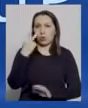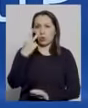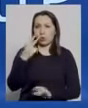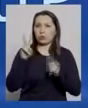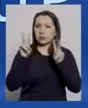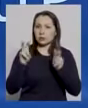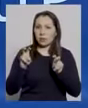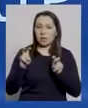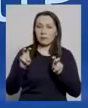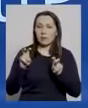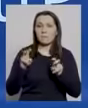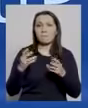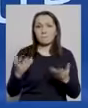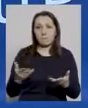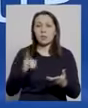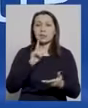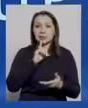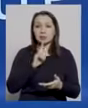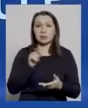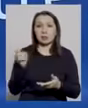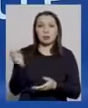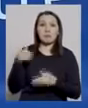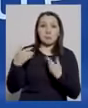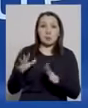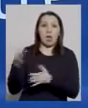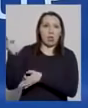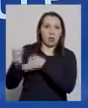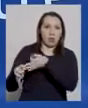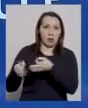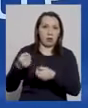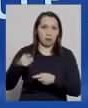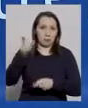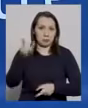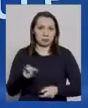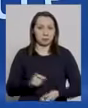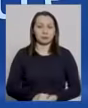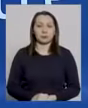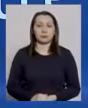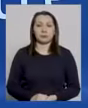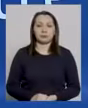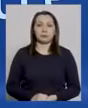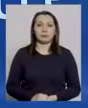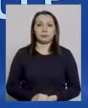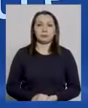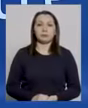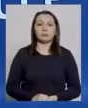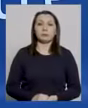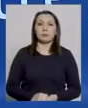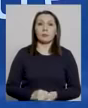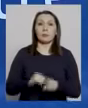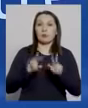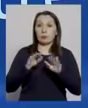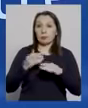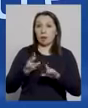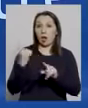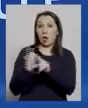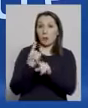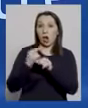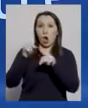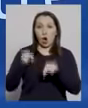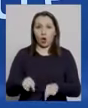dos temas en relación con lo que han dicho los antecesores, en relación con lo conversado hoy